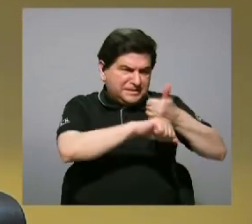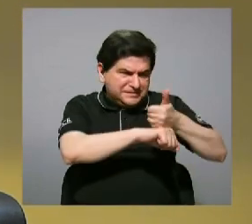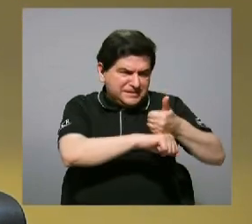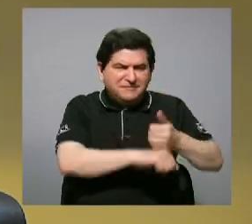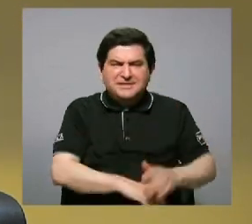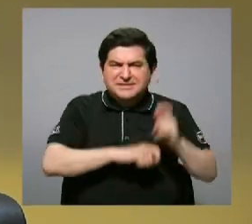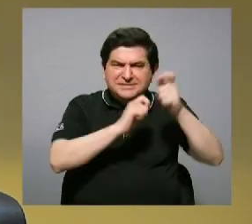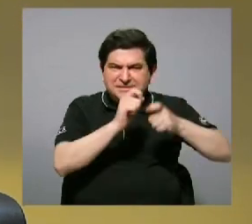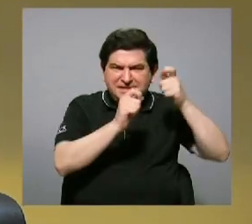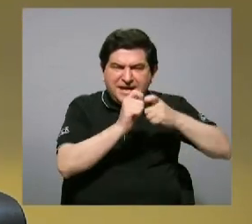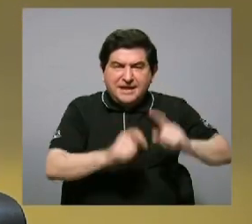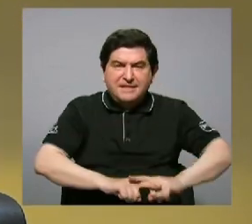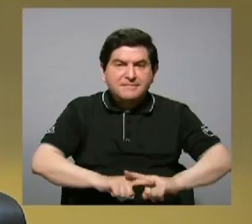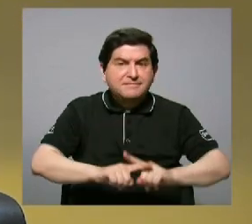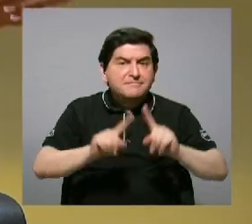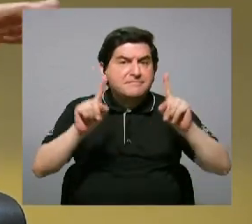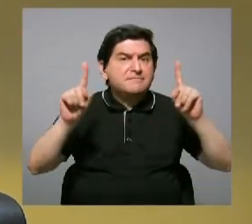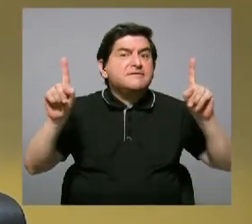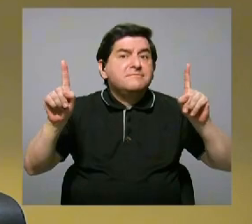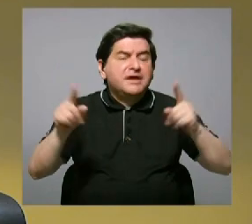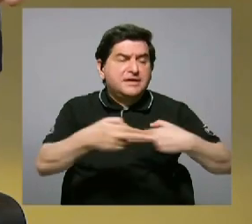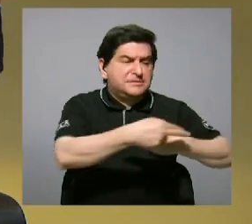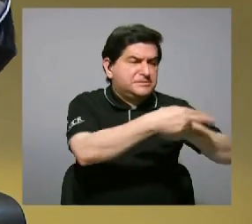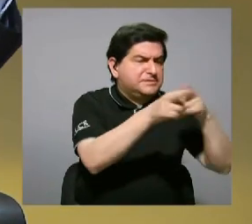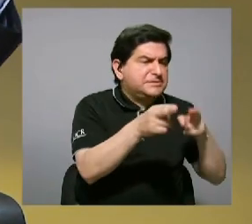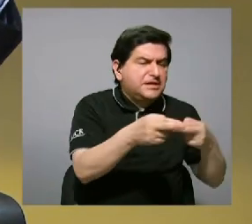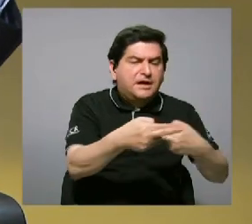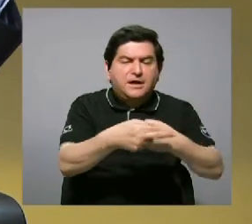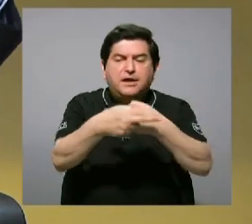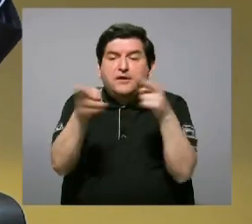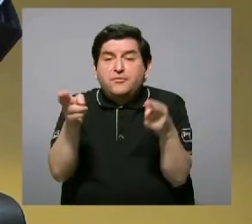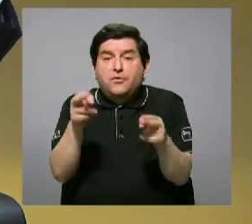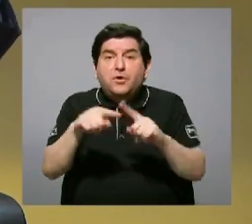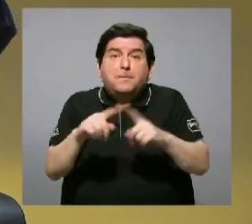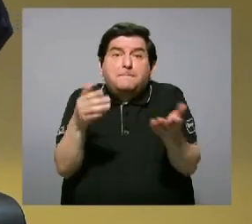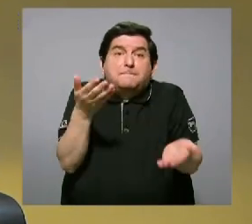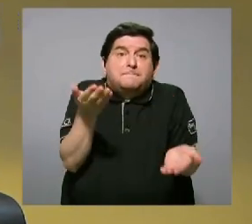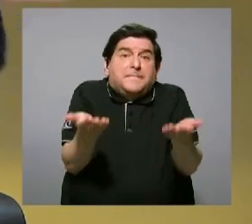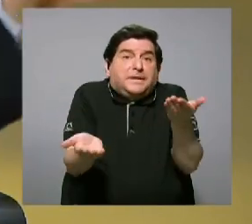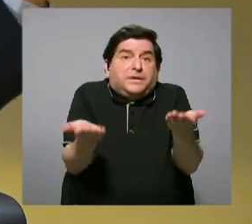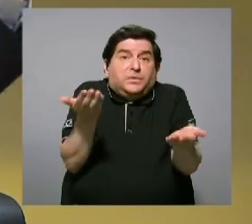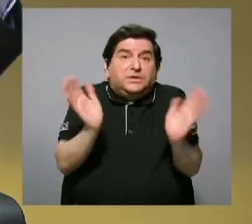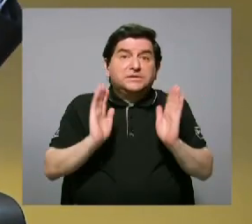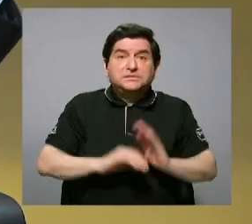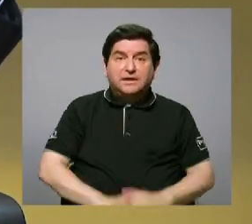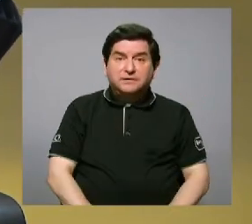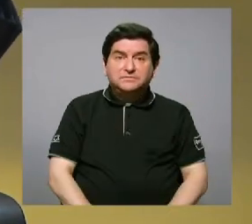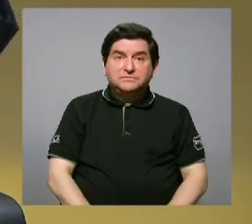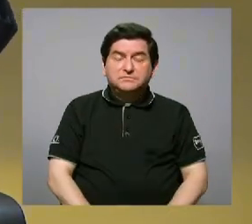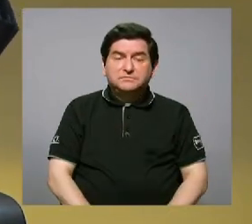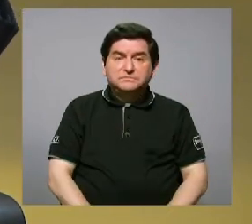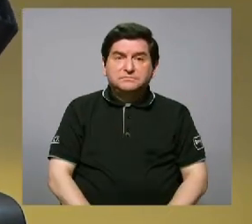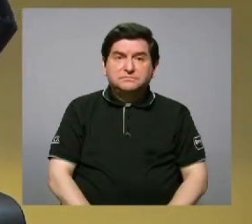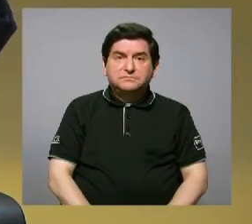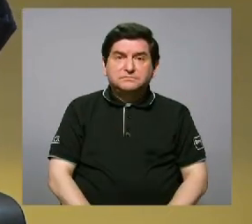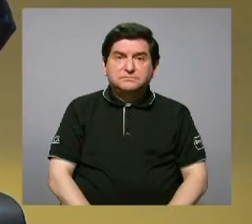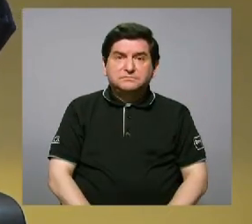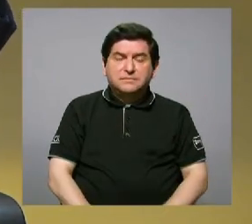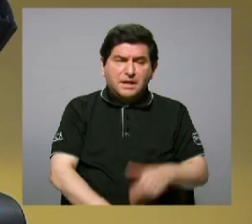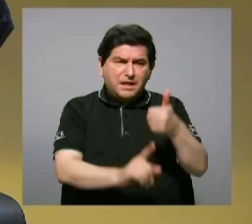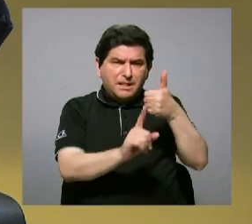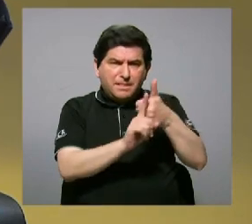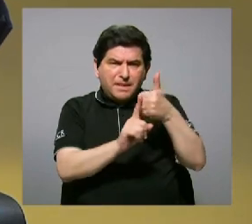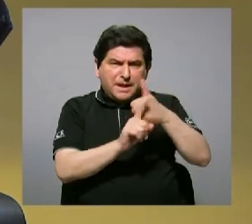caracterizarse diferencias por regiones, pero tal vez de las propias